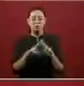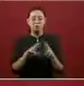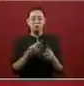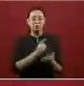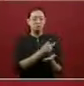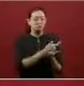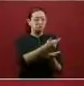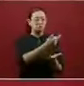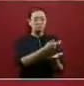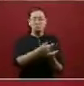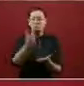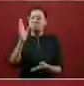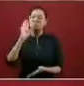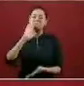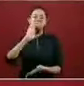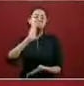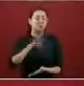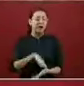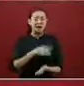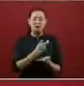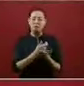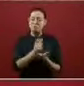mal pagados.